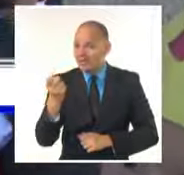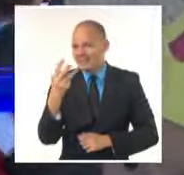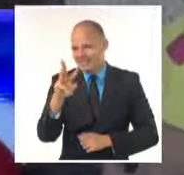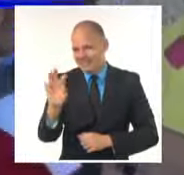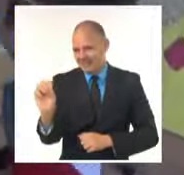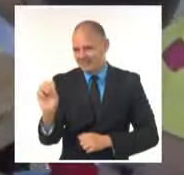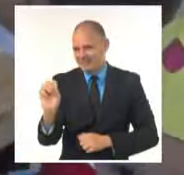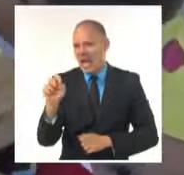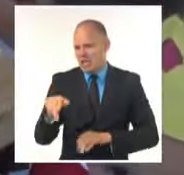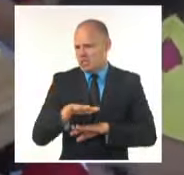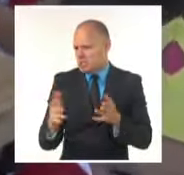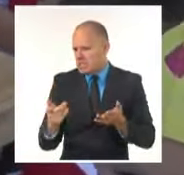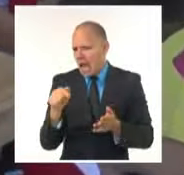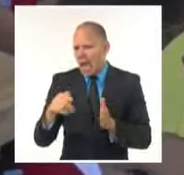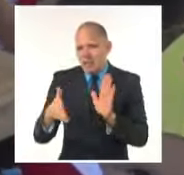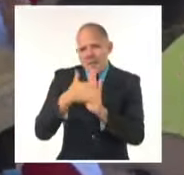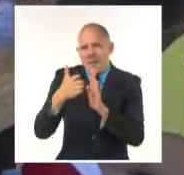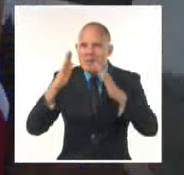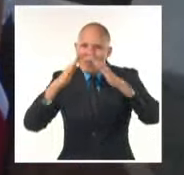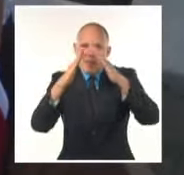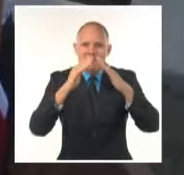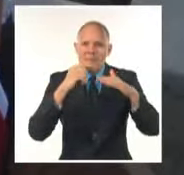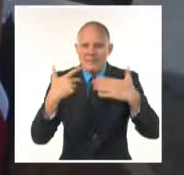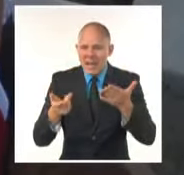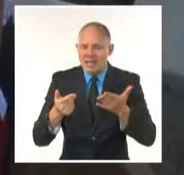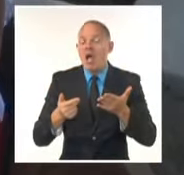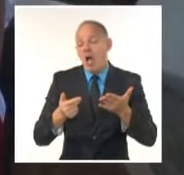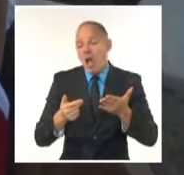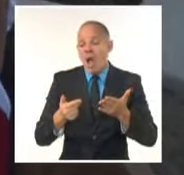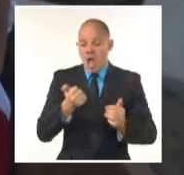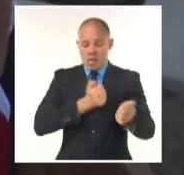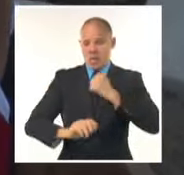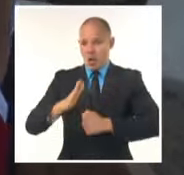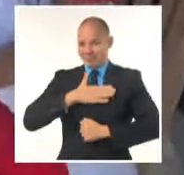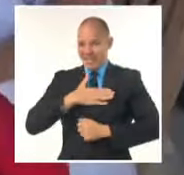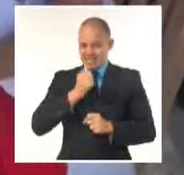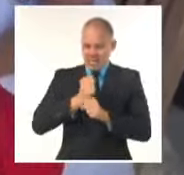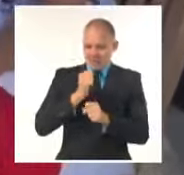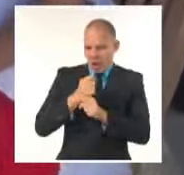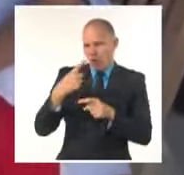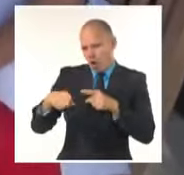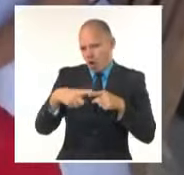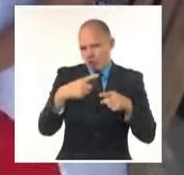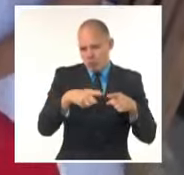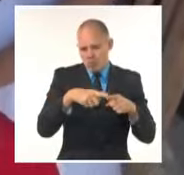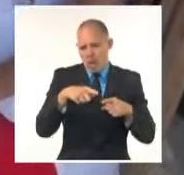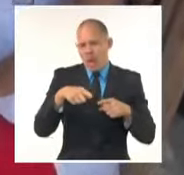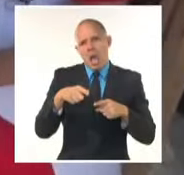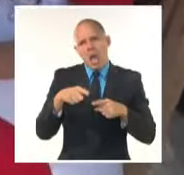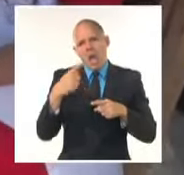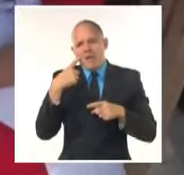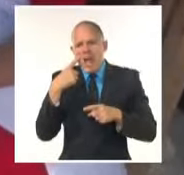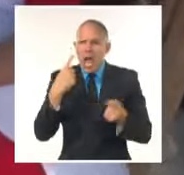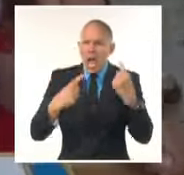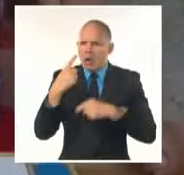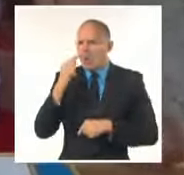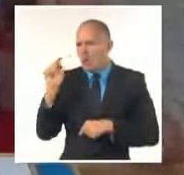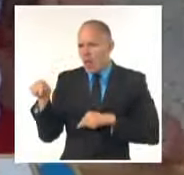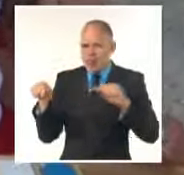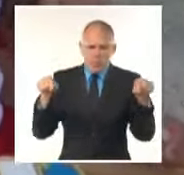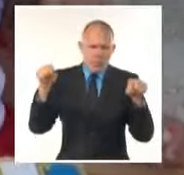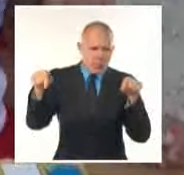el objetivo de que fuera para los trabajadores de la empresa, pero no, aquí de la empresa nada más tenemos un solo abuelo beneficiado. Se ha